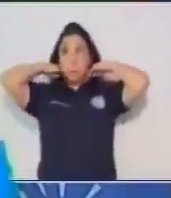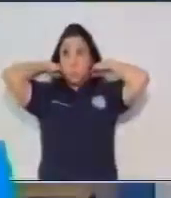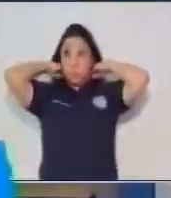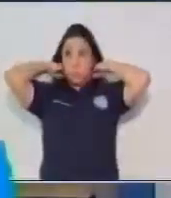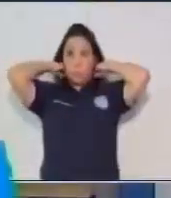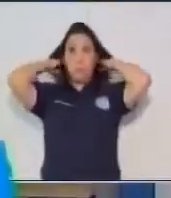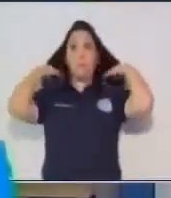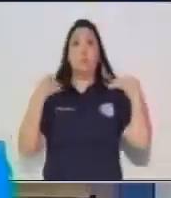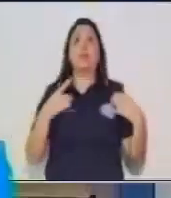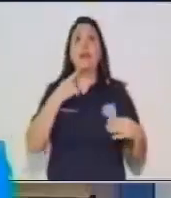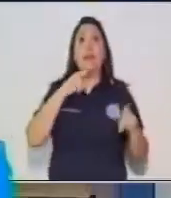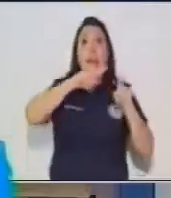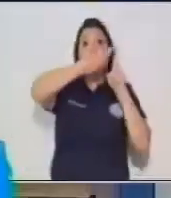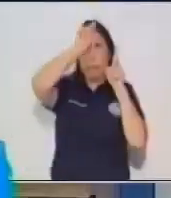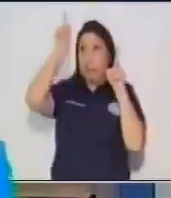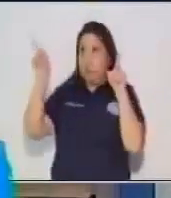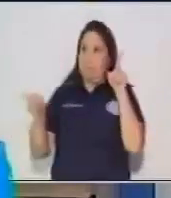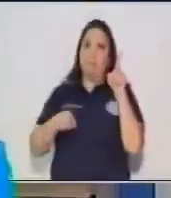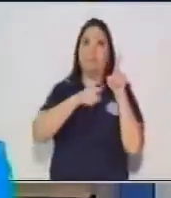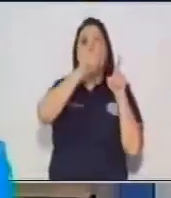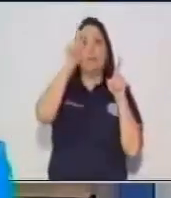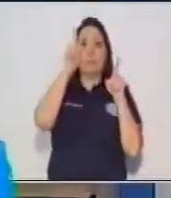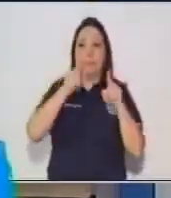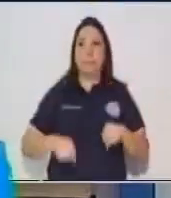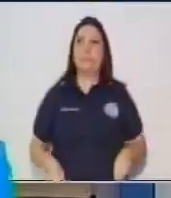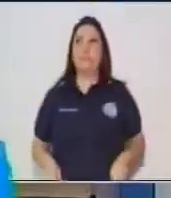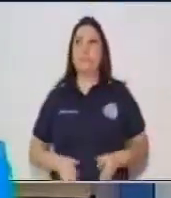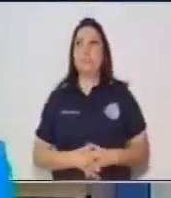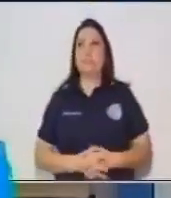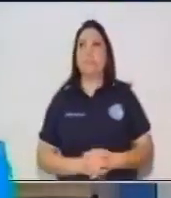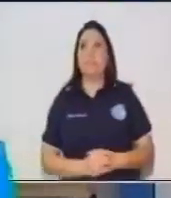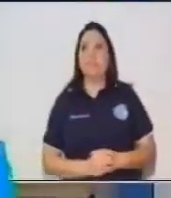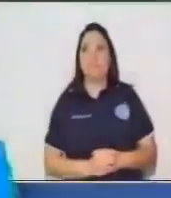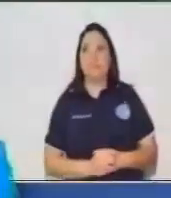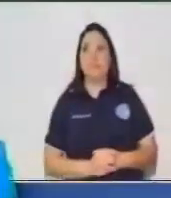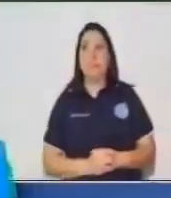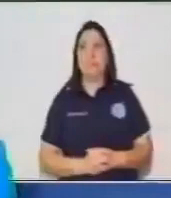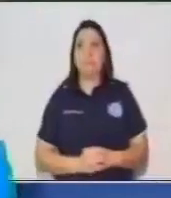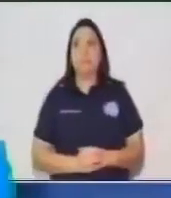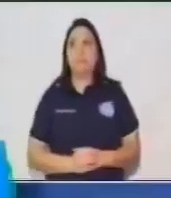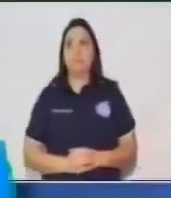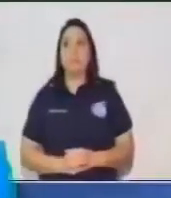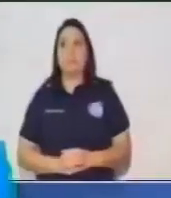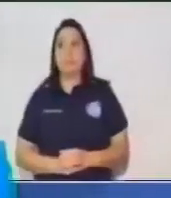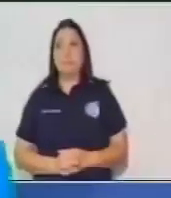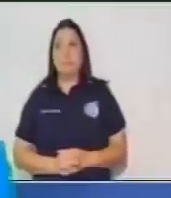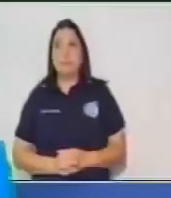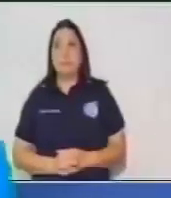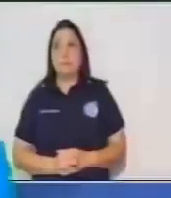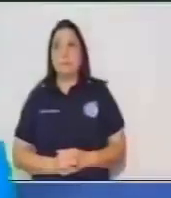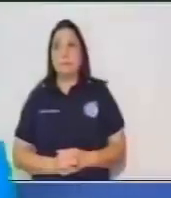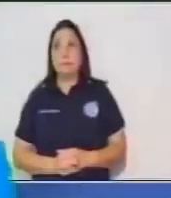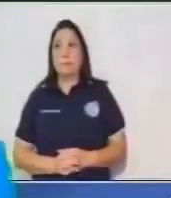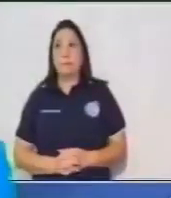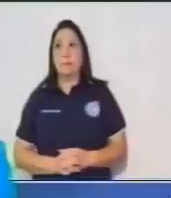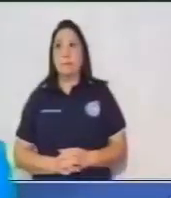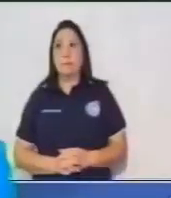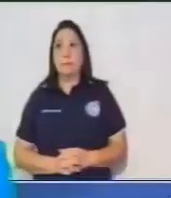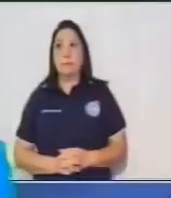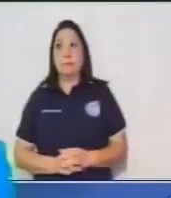vuelta completa. Mi ángulo completo, si tenemos